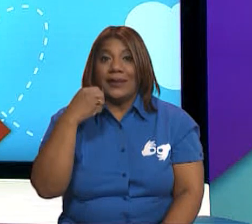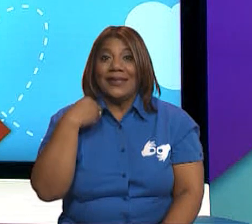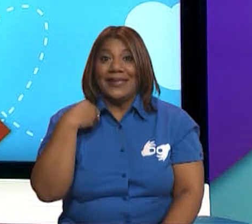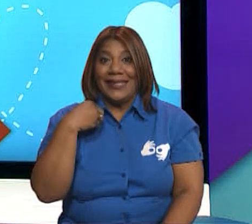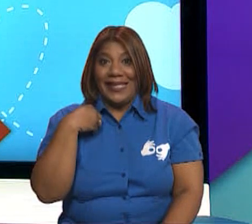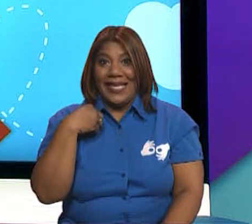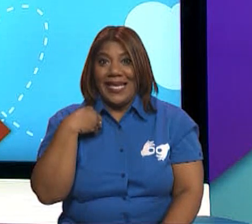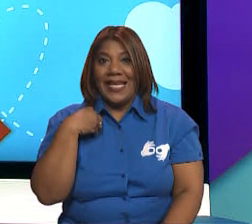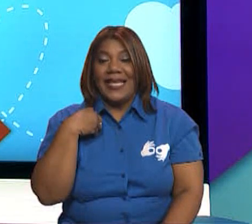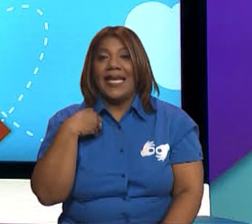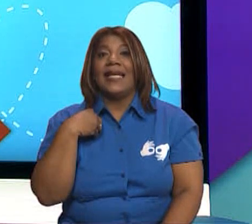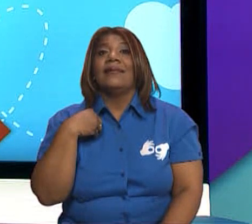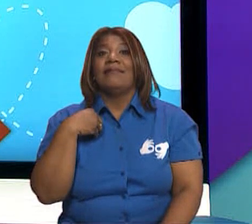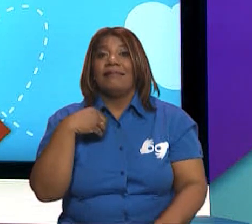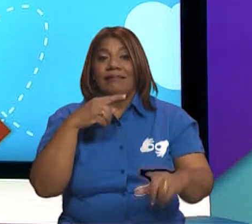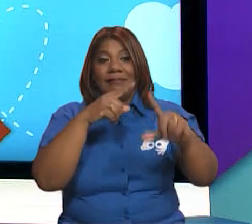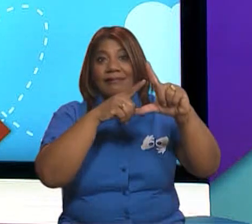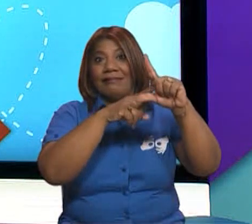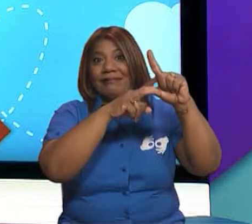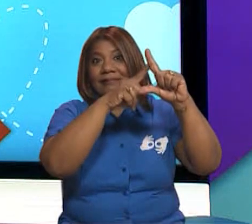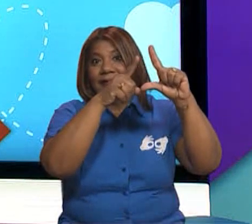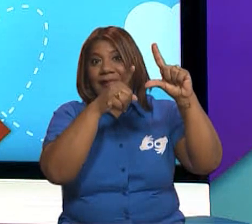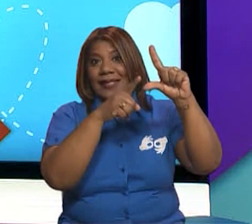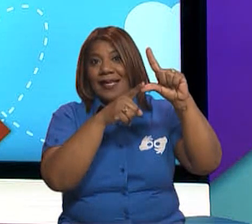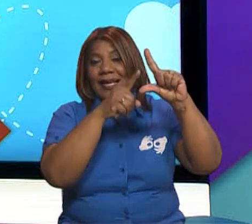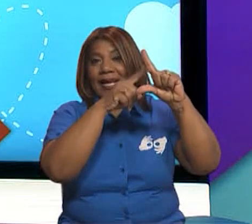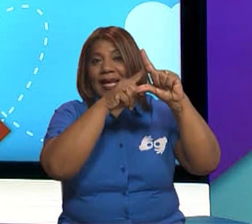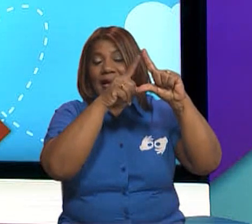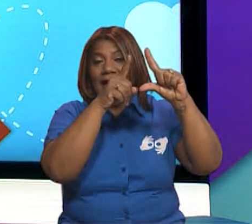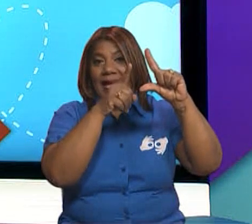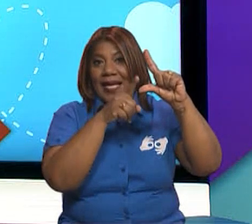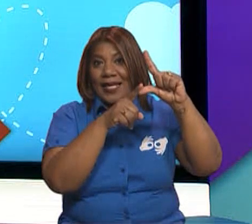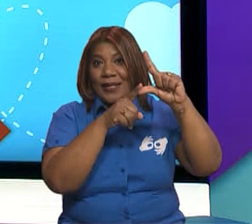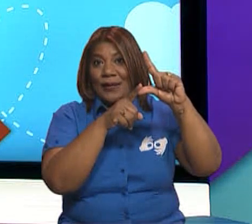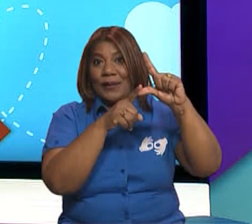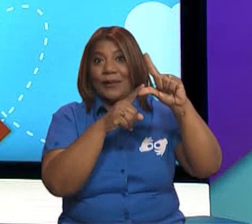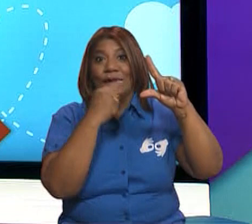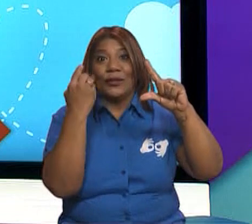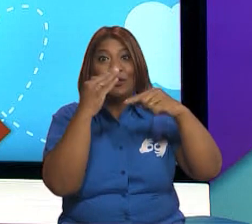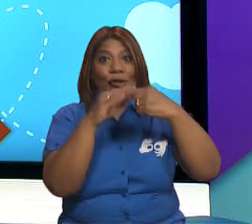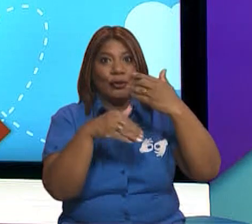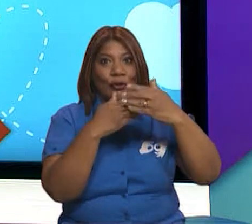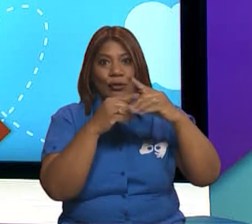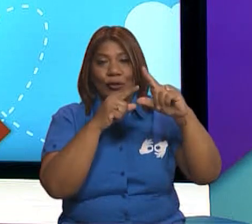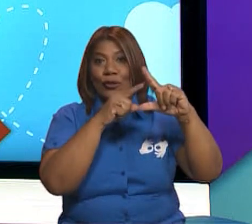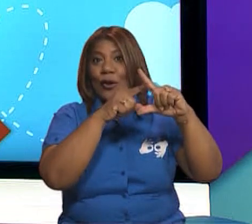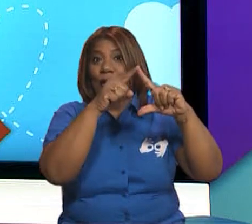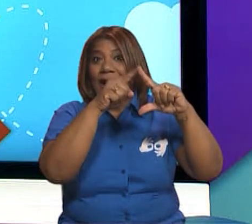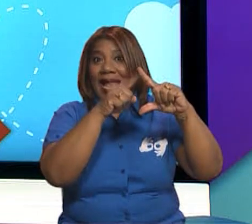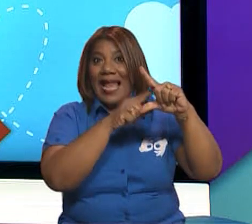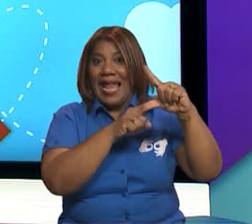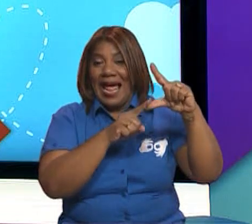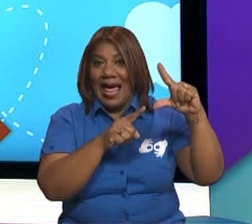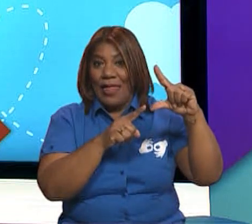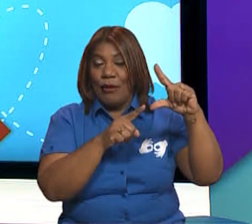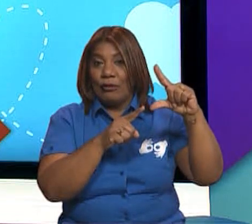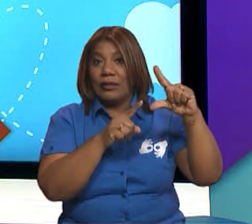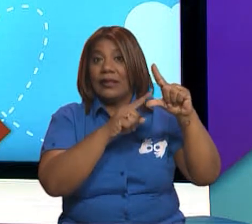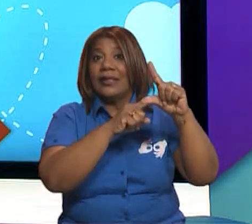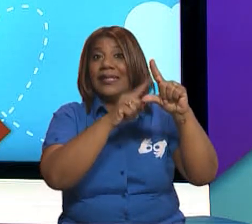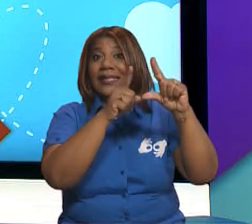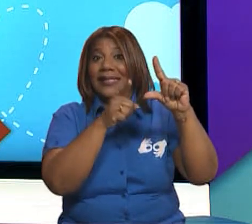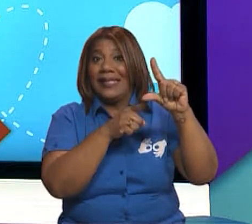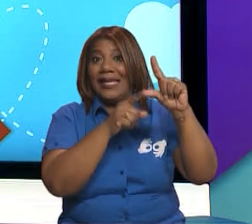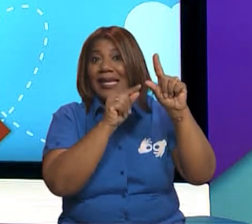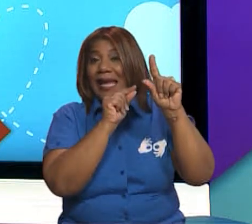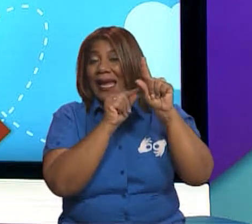lados rectos y también están formadas por vértices. Por ejemplo, vamos a ver el primero de ellos. El triángulo